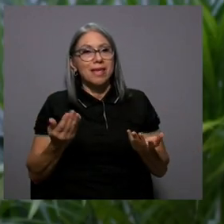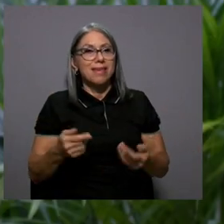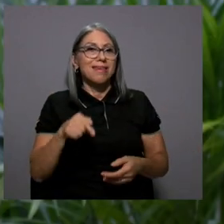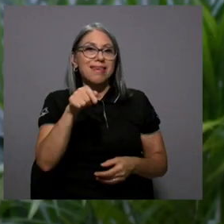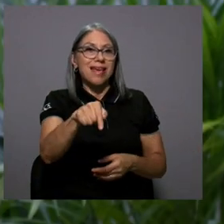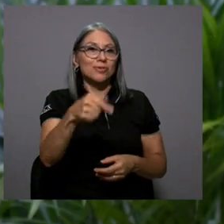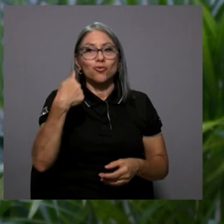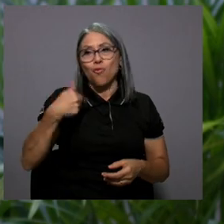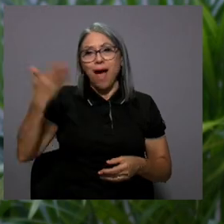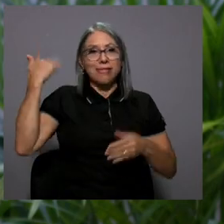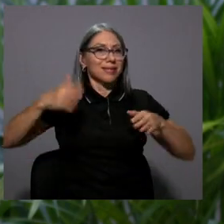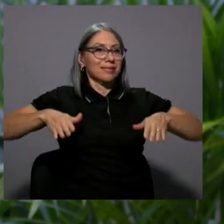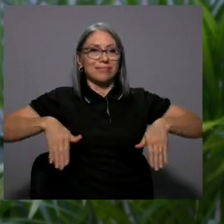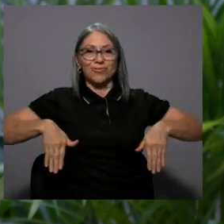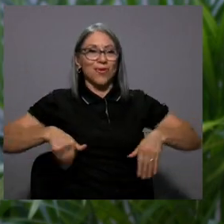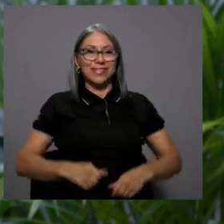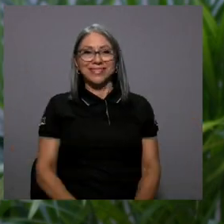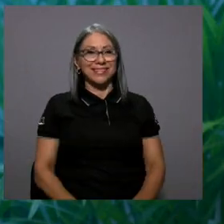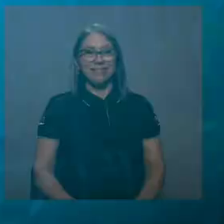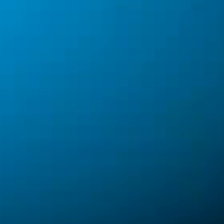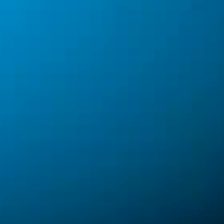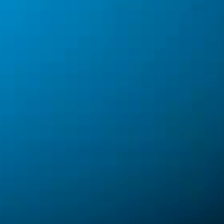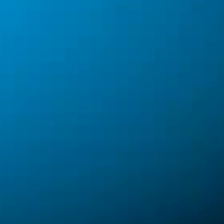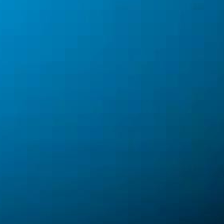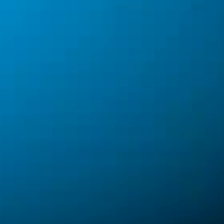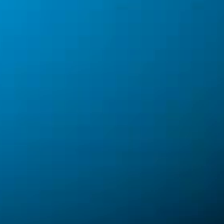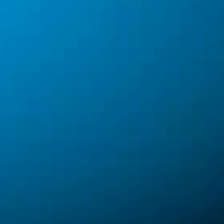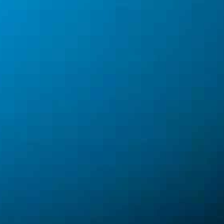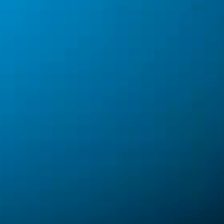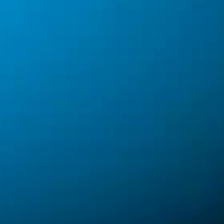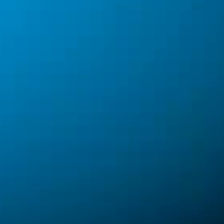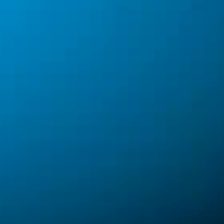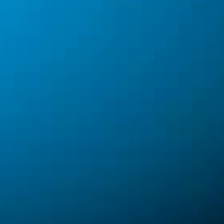Y eso yo no lo hacía antes.